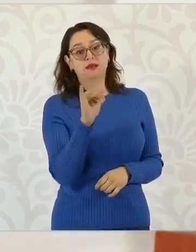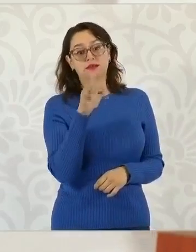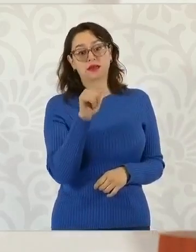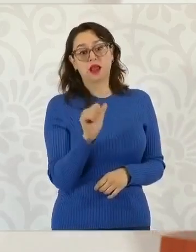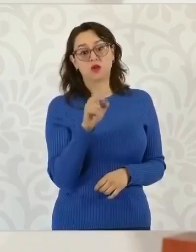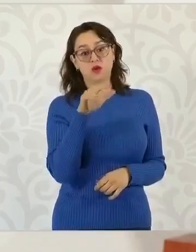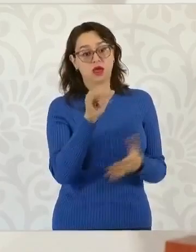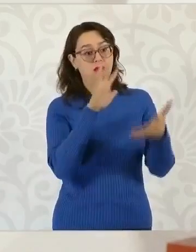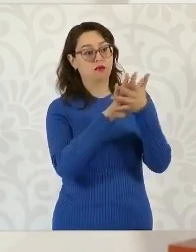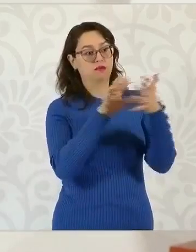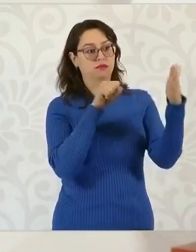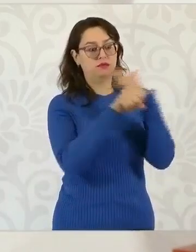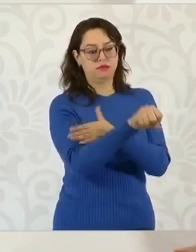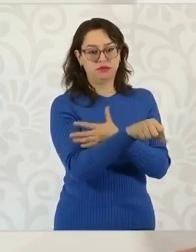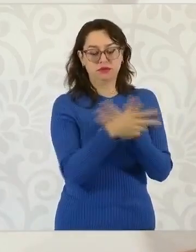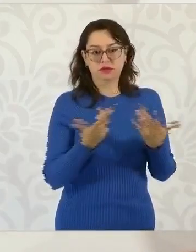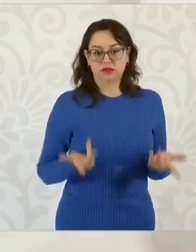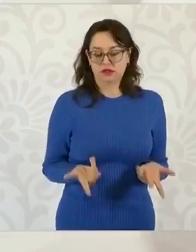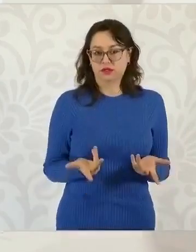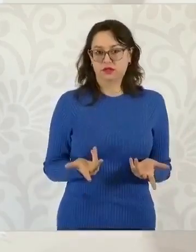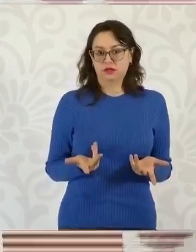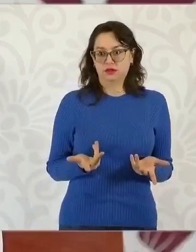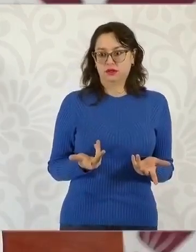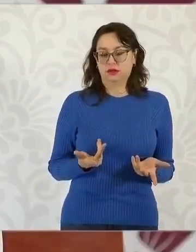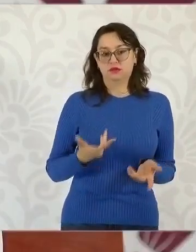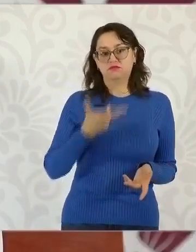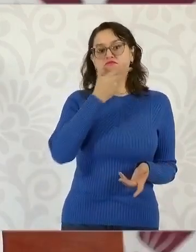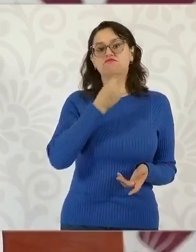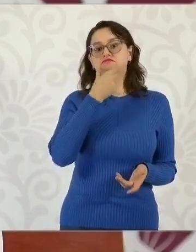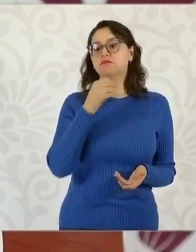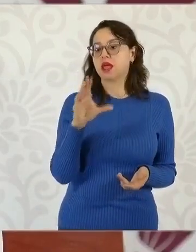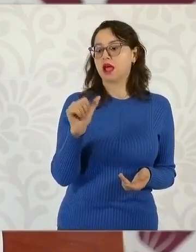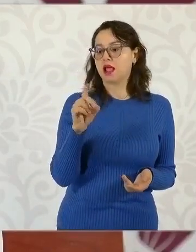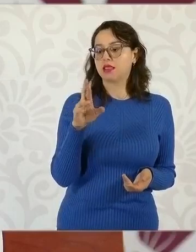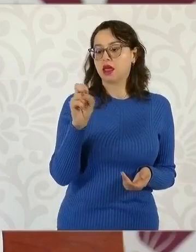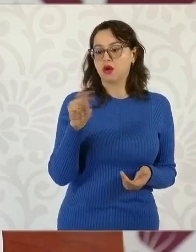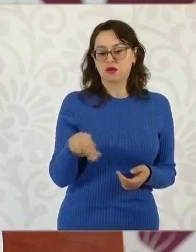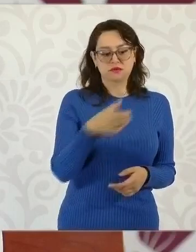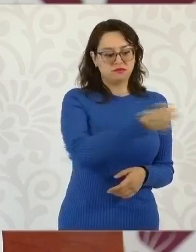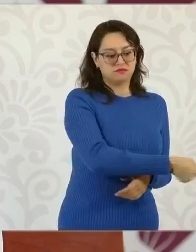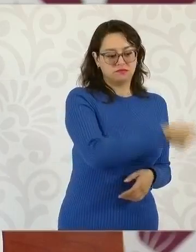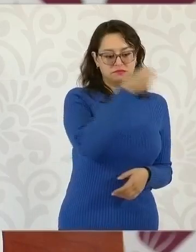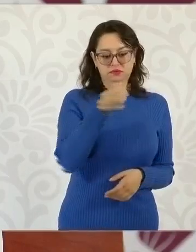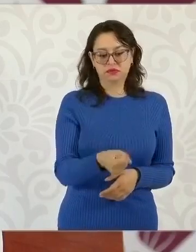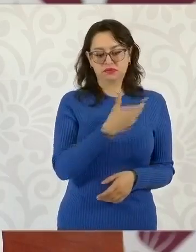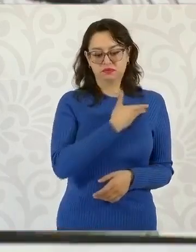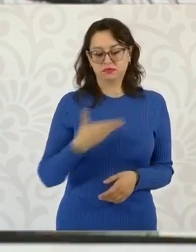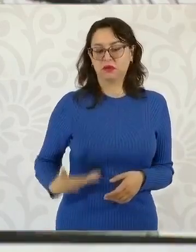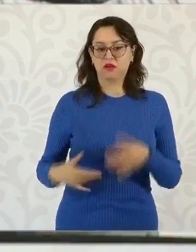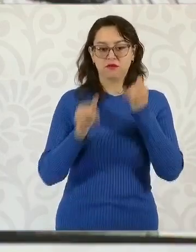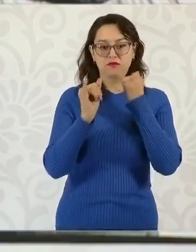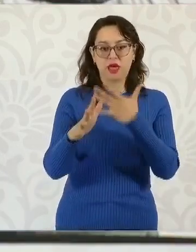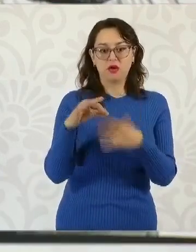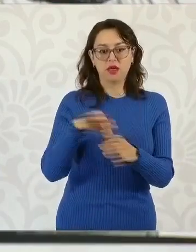una persona que llega a la presidencia, Calderón, con un fraude electoral, que para legitimarse declara la